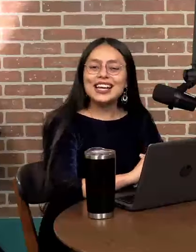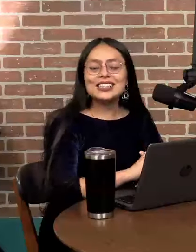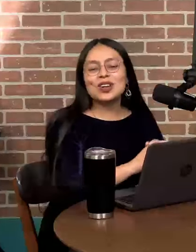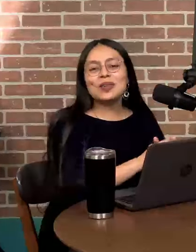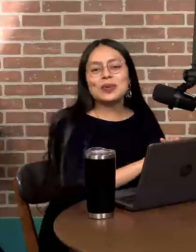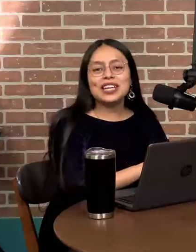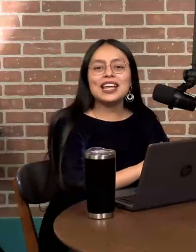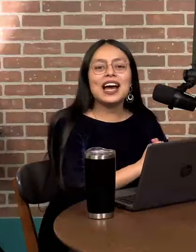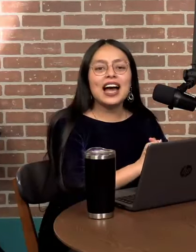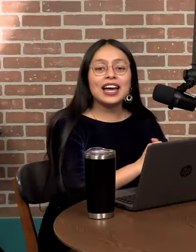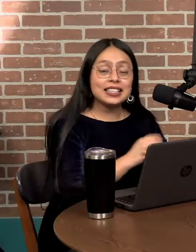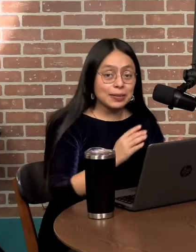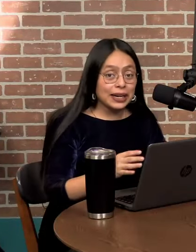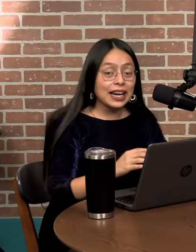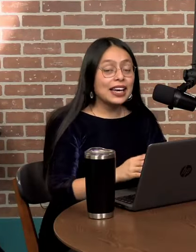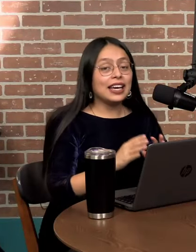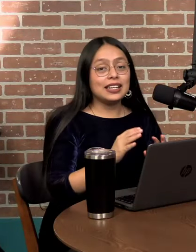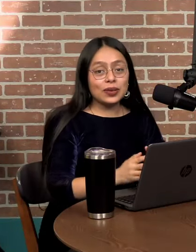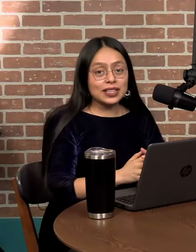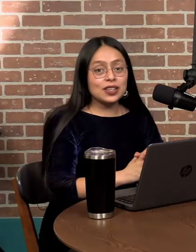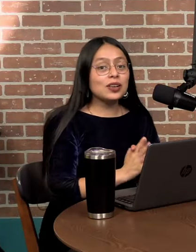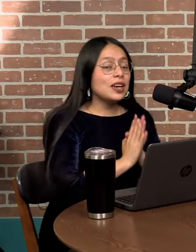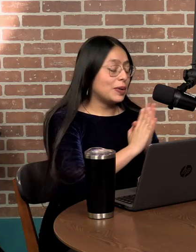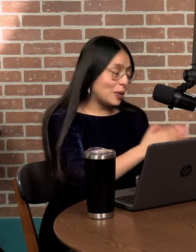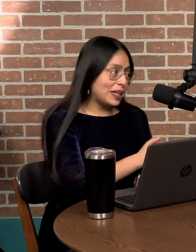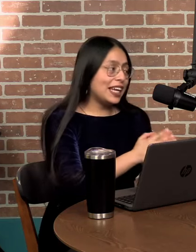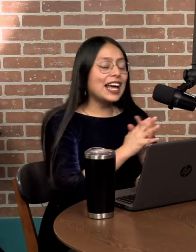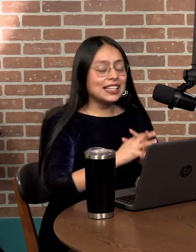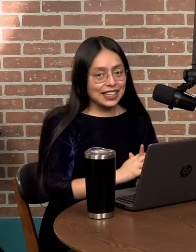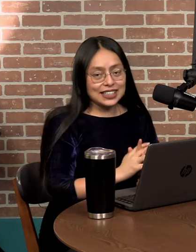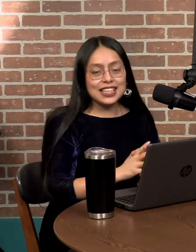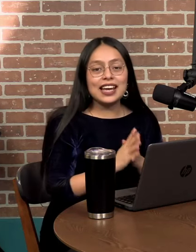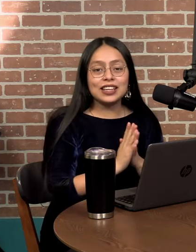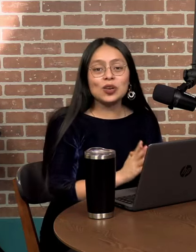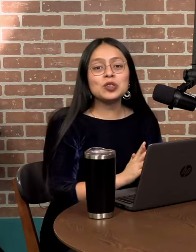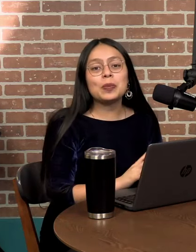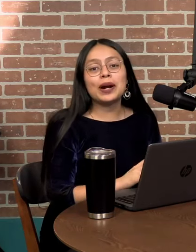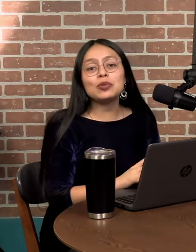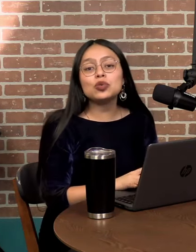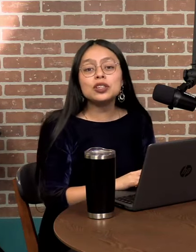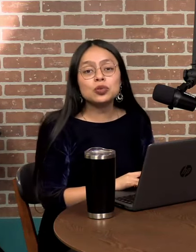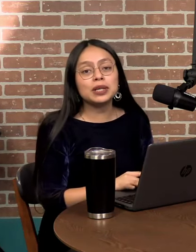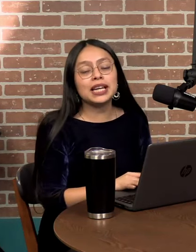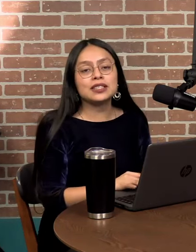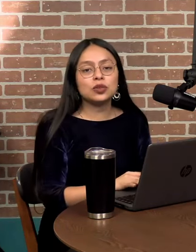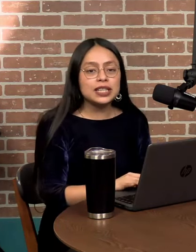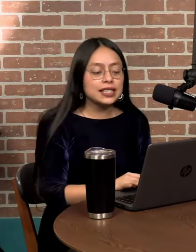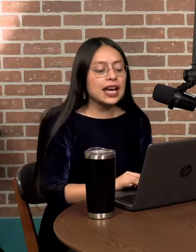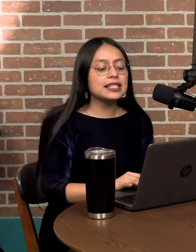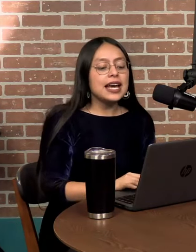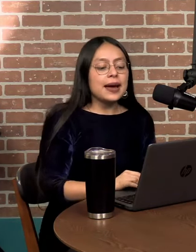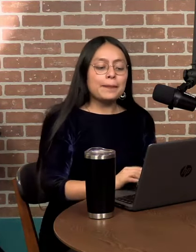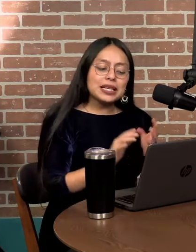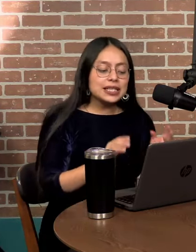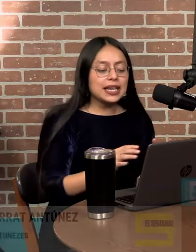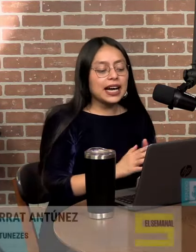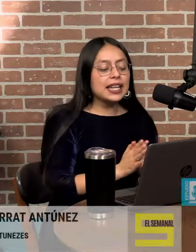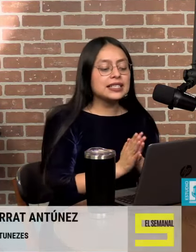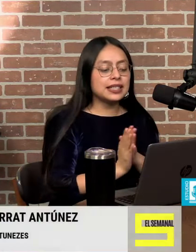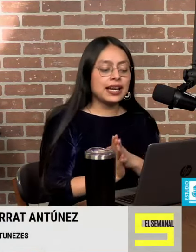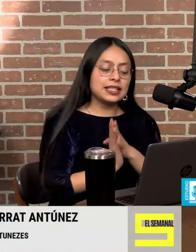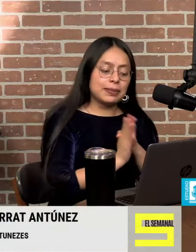qué tal les doy la bienvenida a el semanal en esta ocasión mi compañera Ilse García y yo les preparamos un resumen de las noticias más